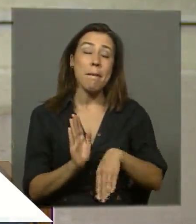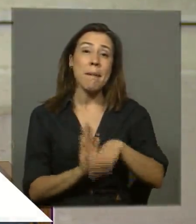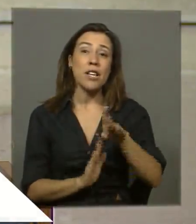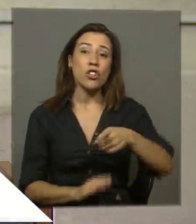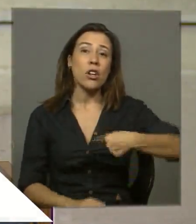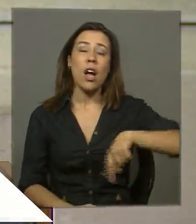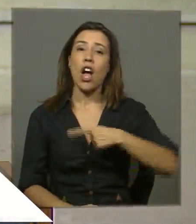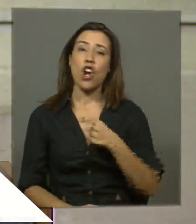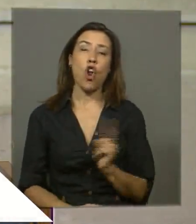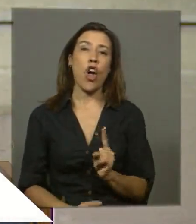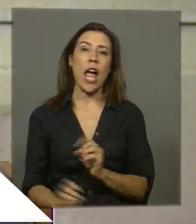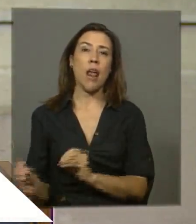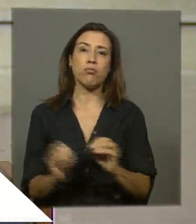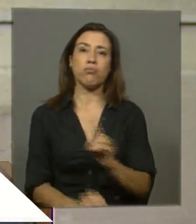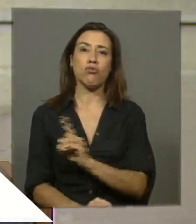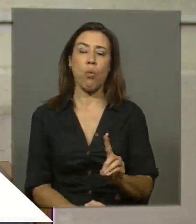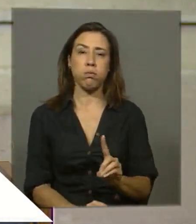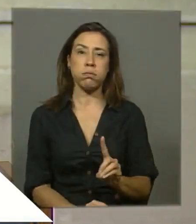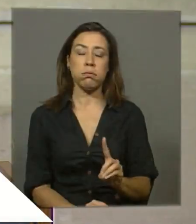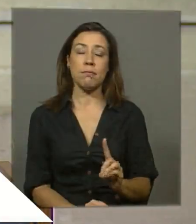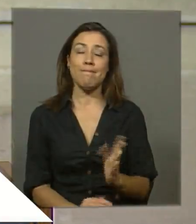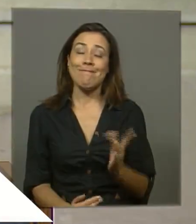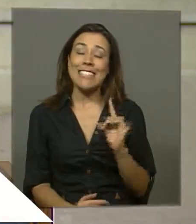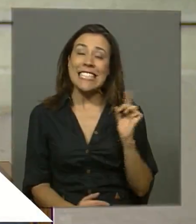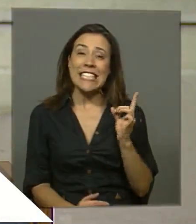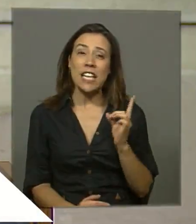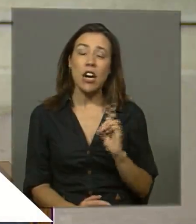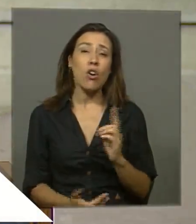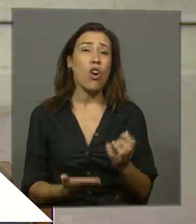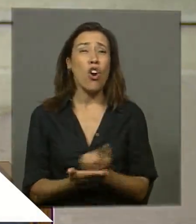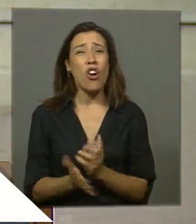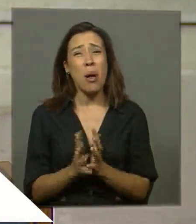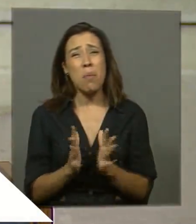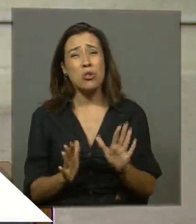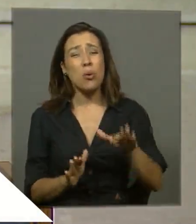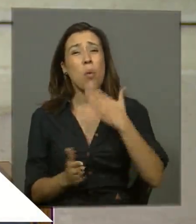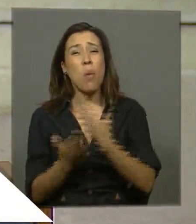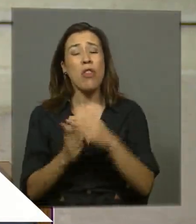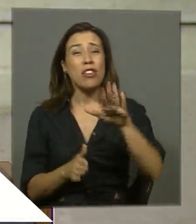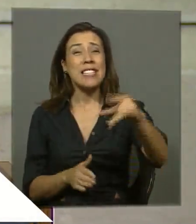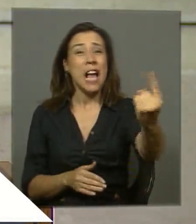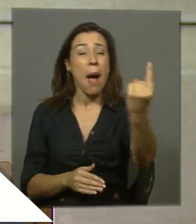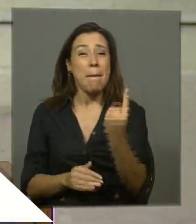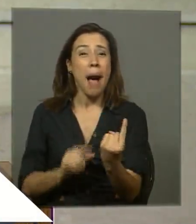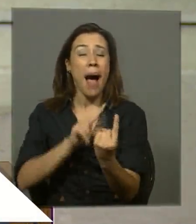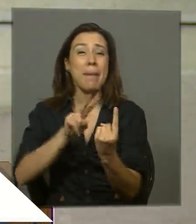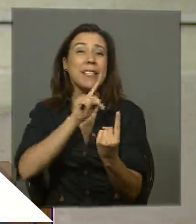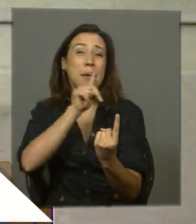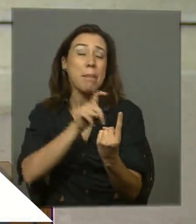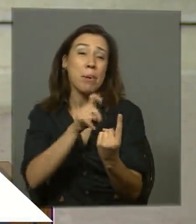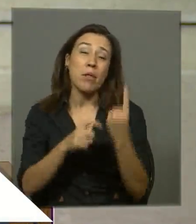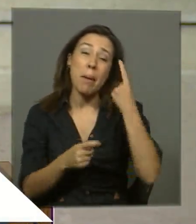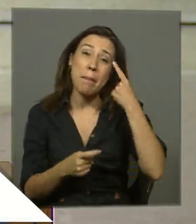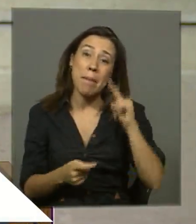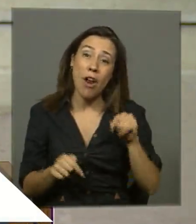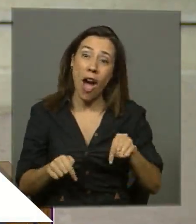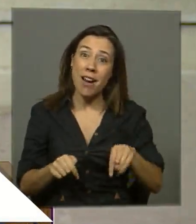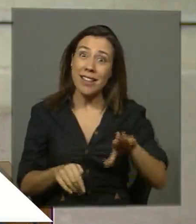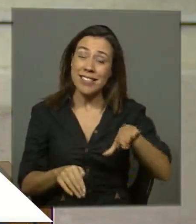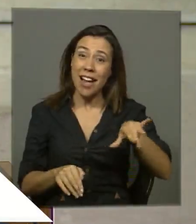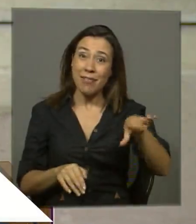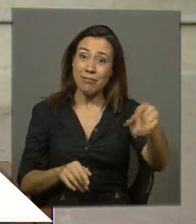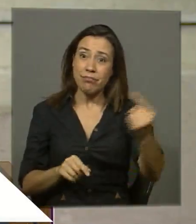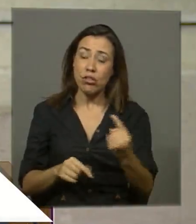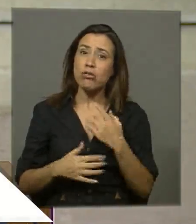que así no lo quisieron en general señor presidente no se logra mucho con estas interpelaciones pero la verdad es que en esta interpelación